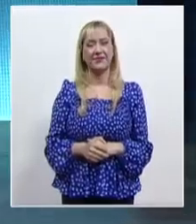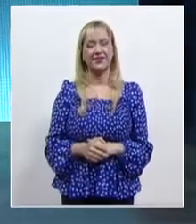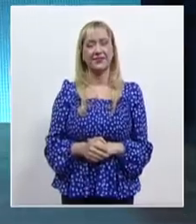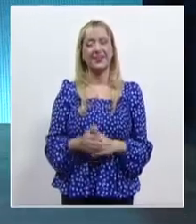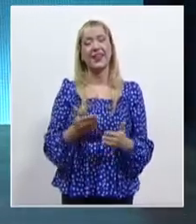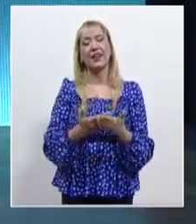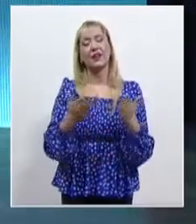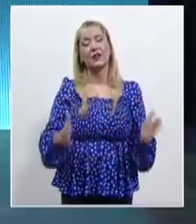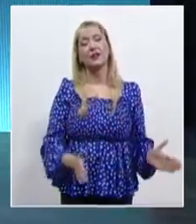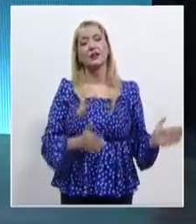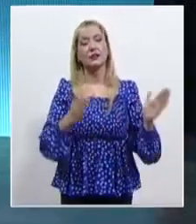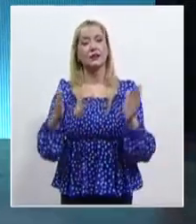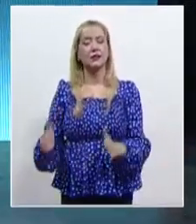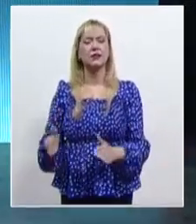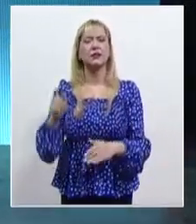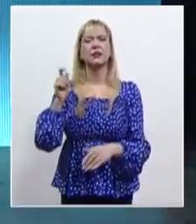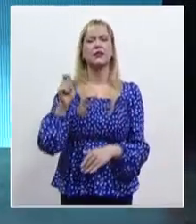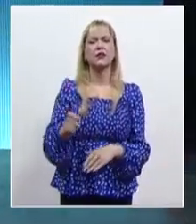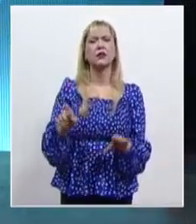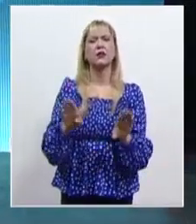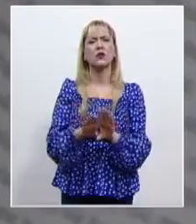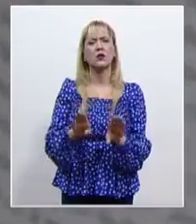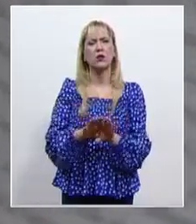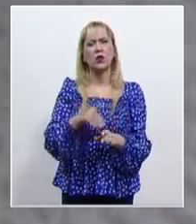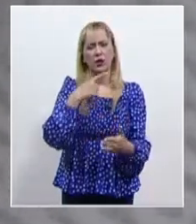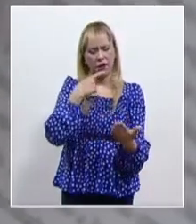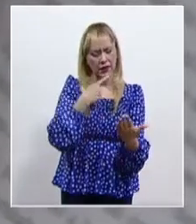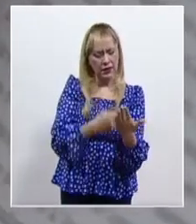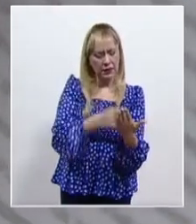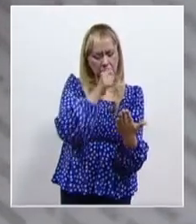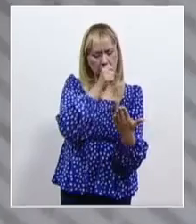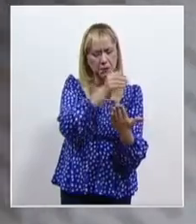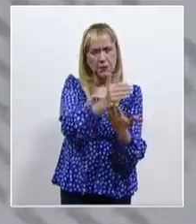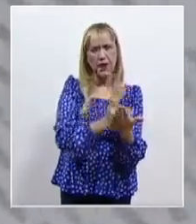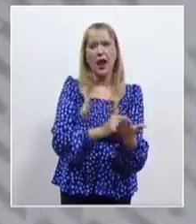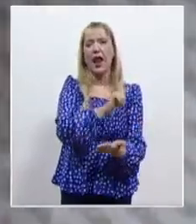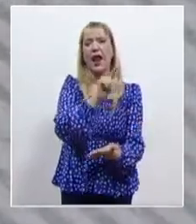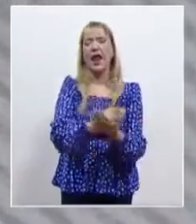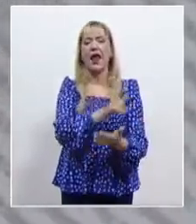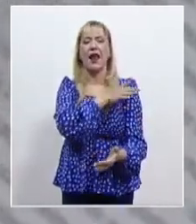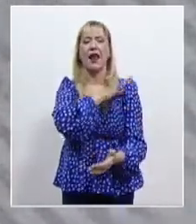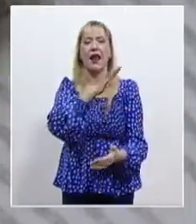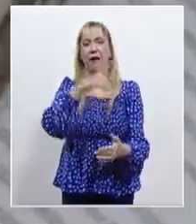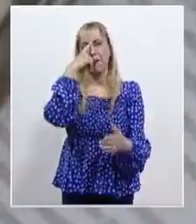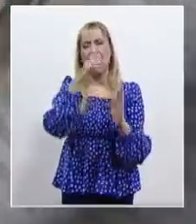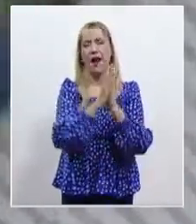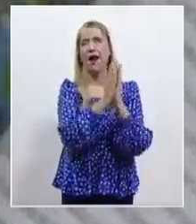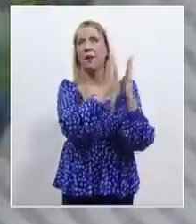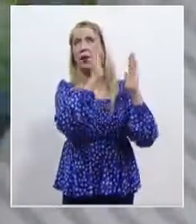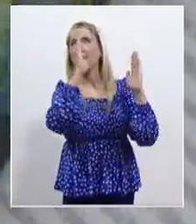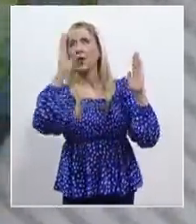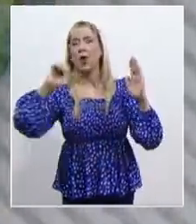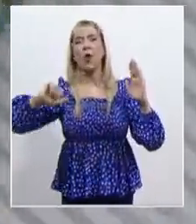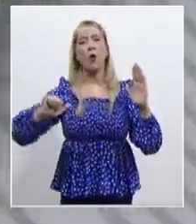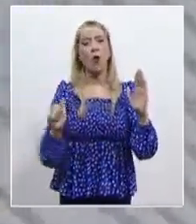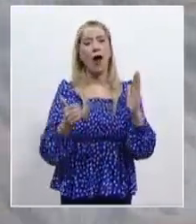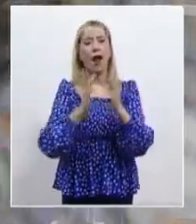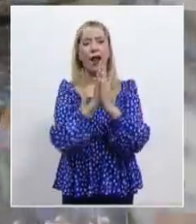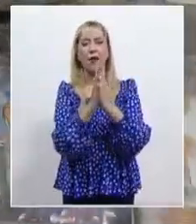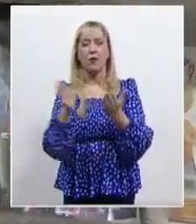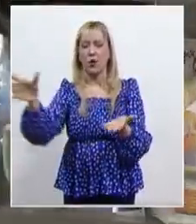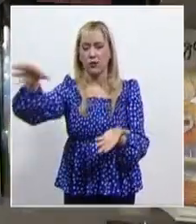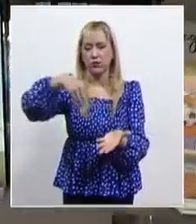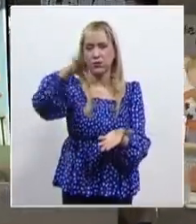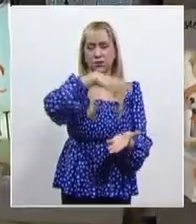En otra información, la figura de depósito legal prevista en diversos artículos de la Ley General de Bibliotecas permite recopilar ejemplares de todas